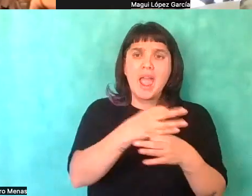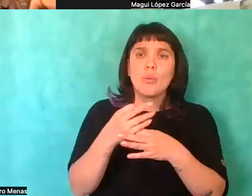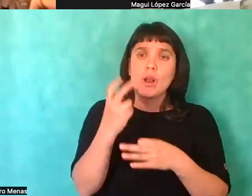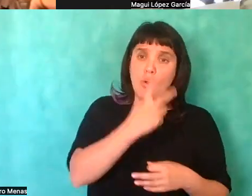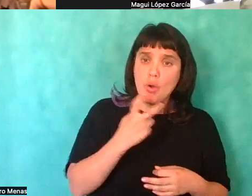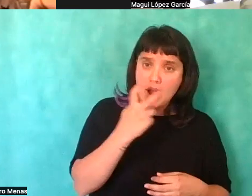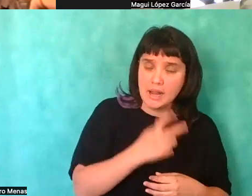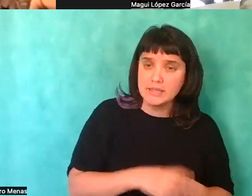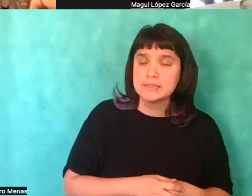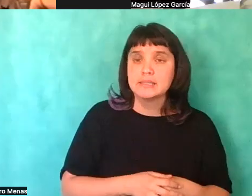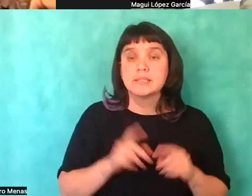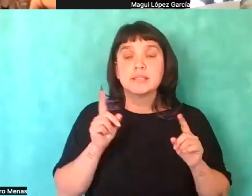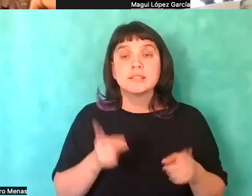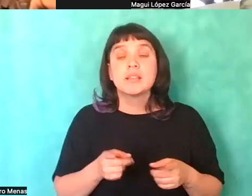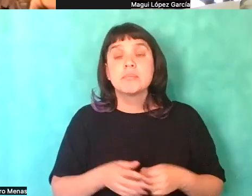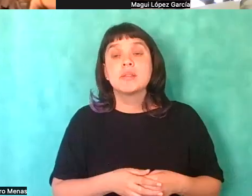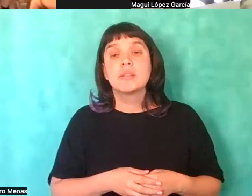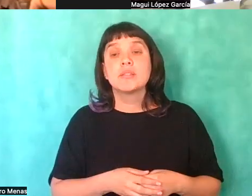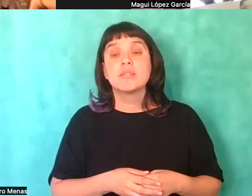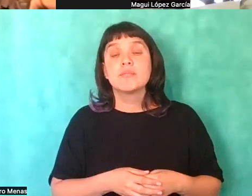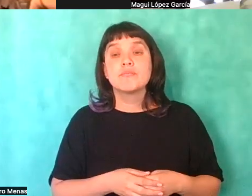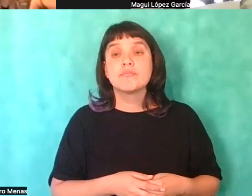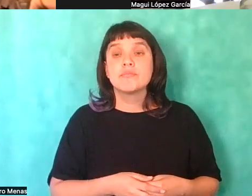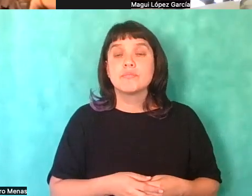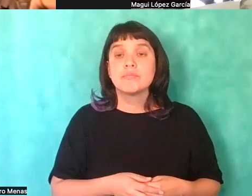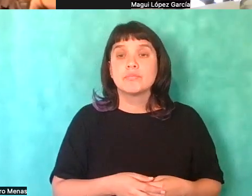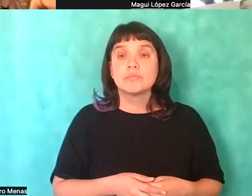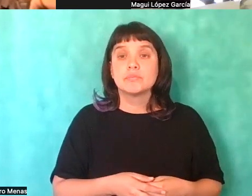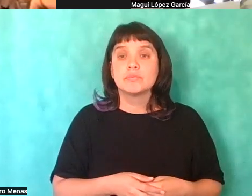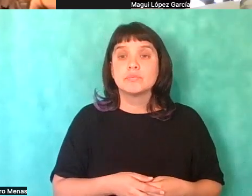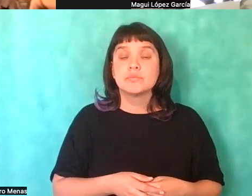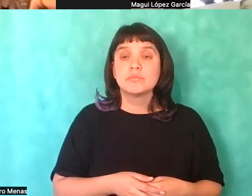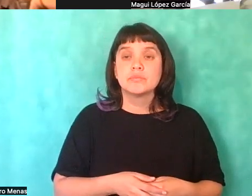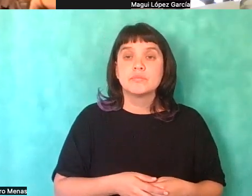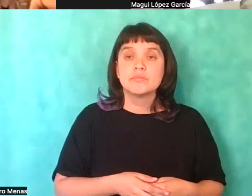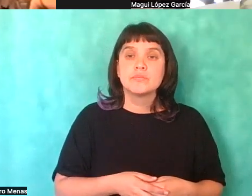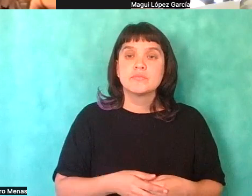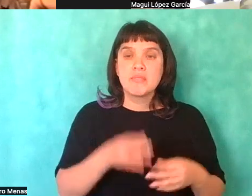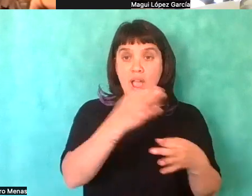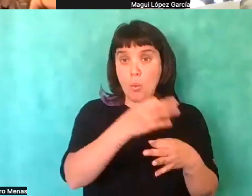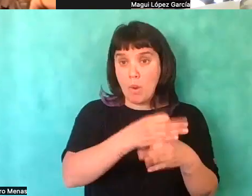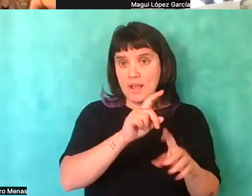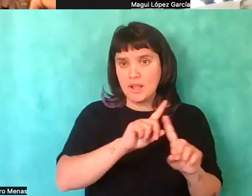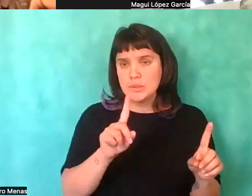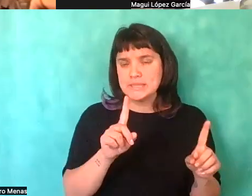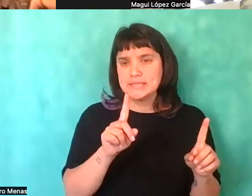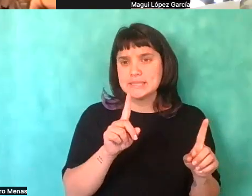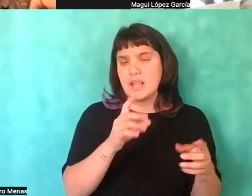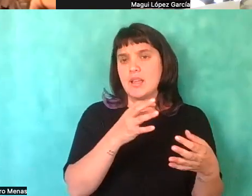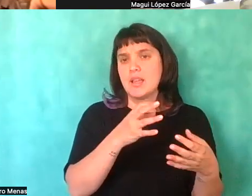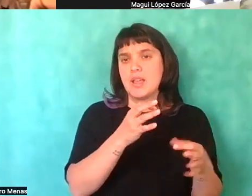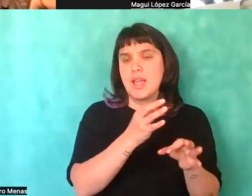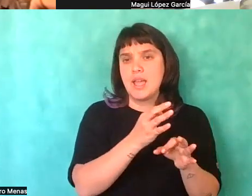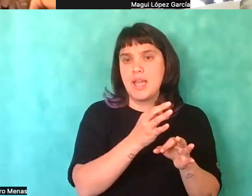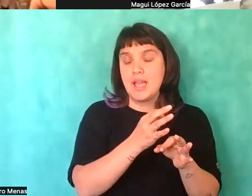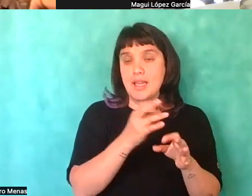Bueno, y hay escuelas que son también, digo, que no son de personas sordas, sino que son escuelas especiales en las que,